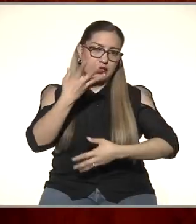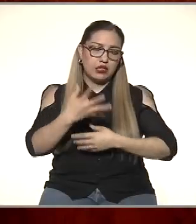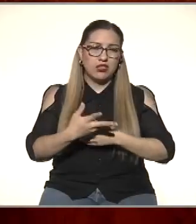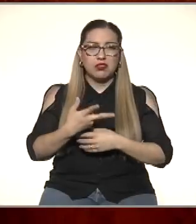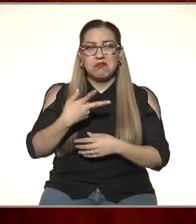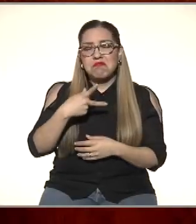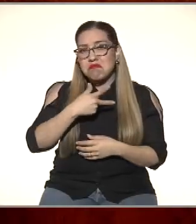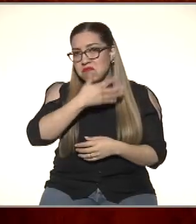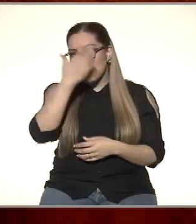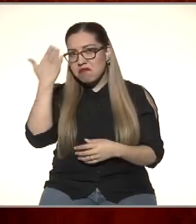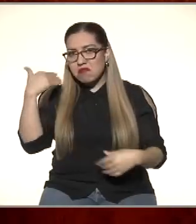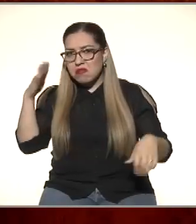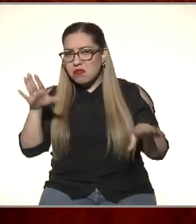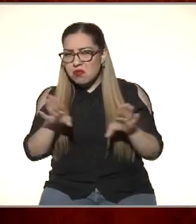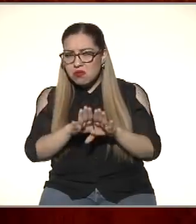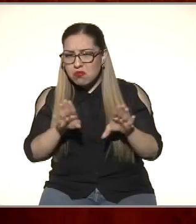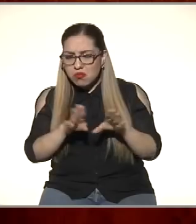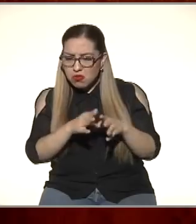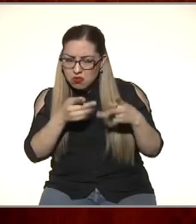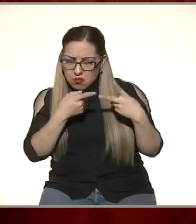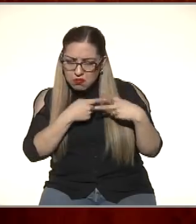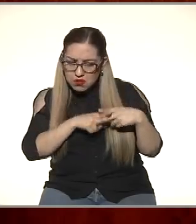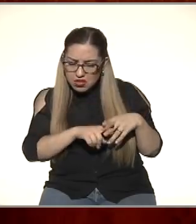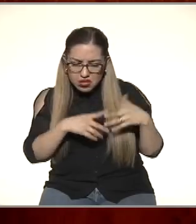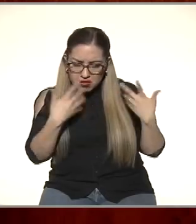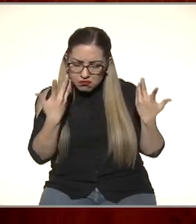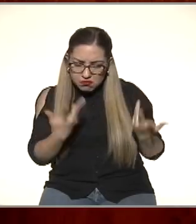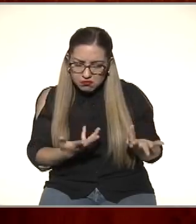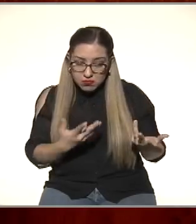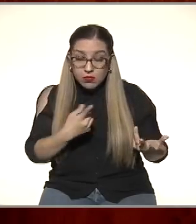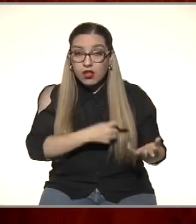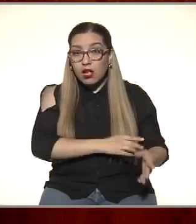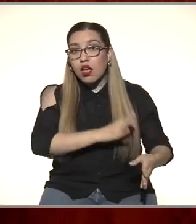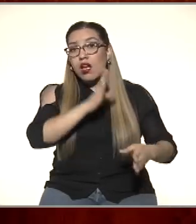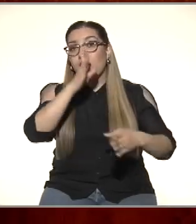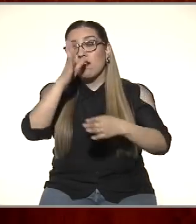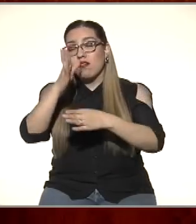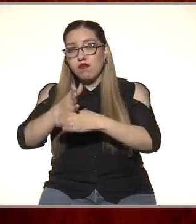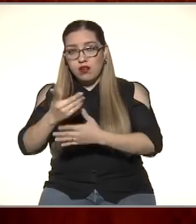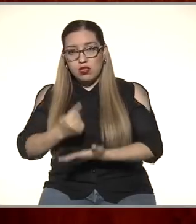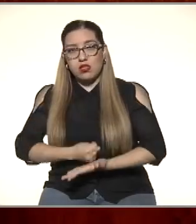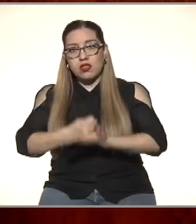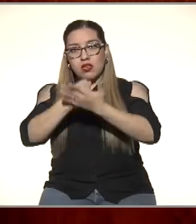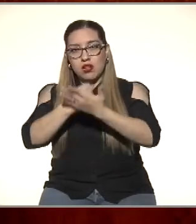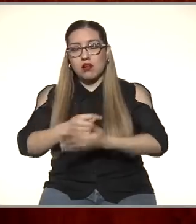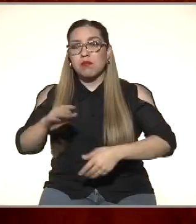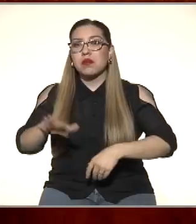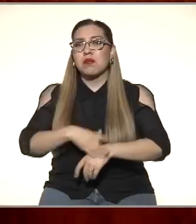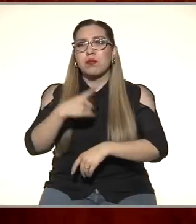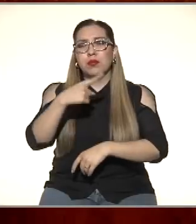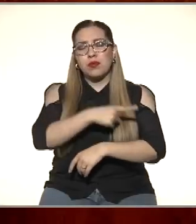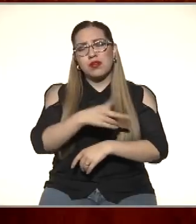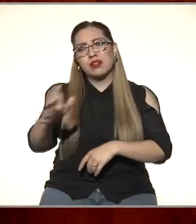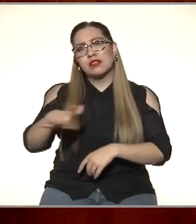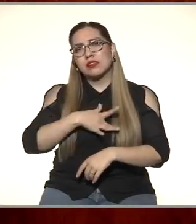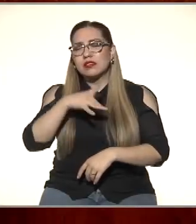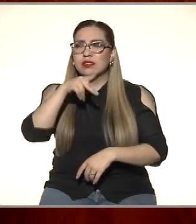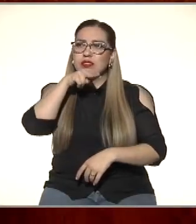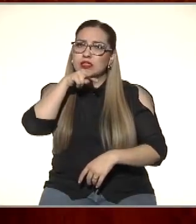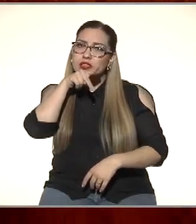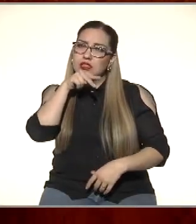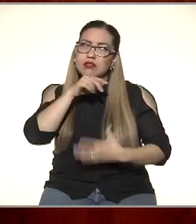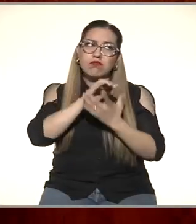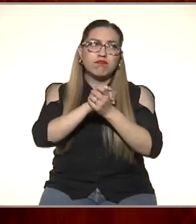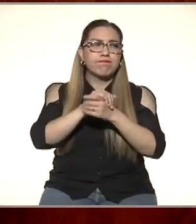es secreto, no se le lleva a terapia porque pues está angustiada, está ansiosa, somatiza, tiene cosas, pero no se